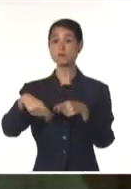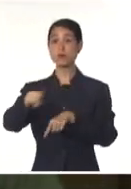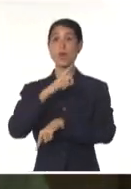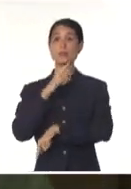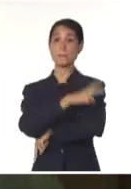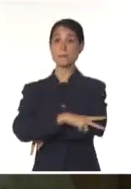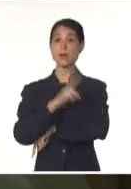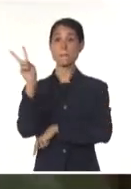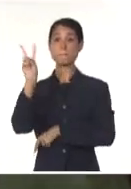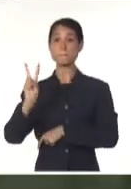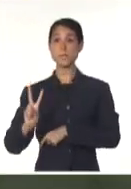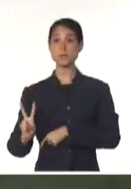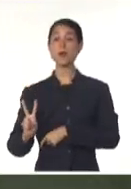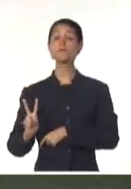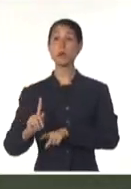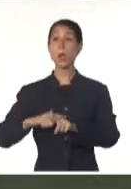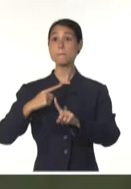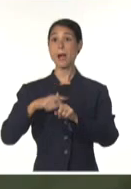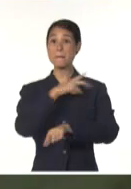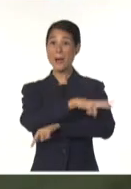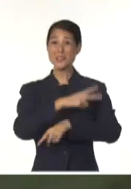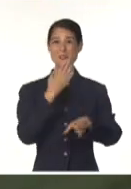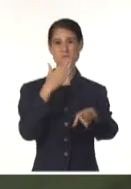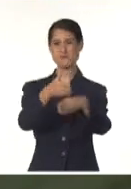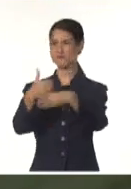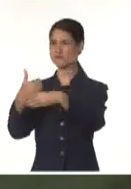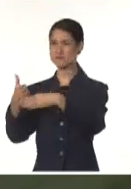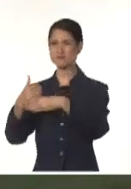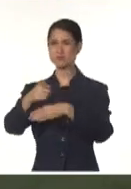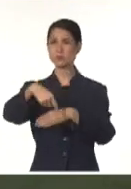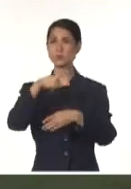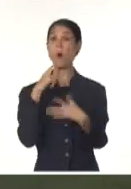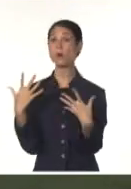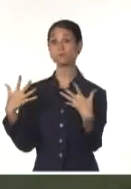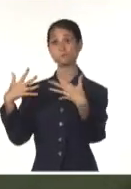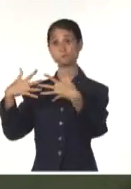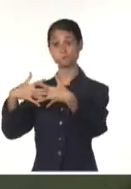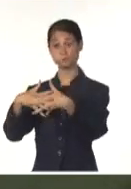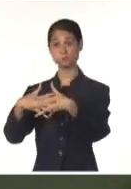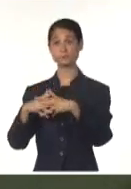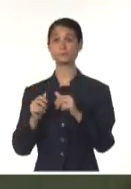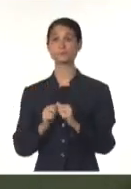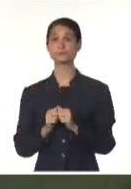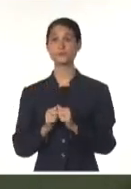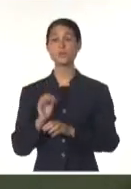países amigos, incluyendo los países del BRIC. Todos estos eventos,